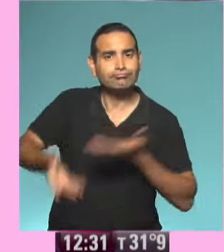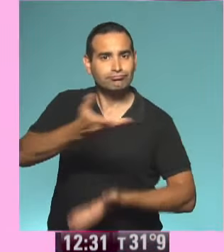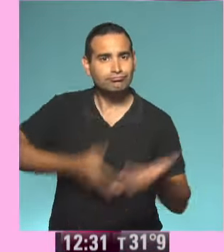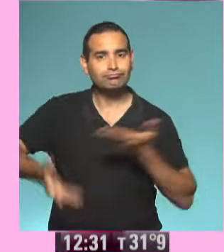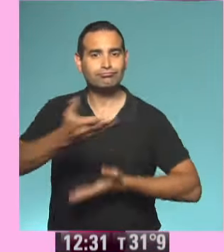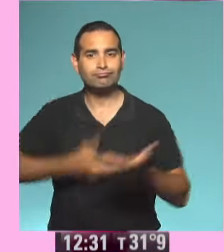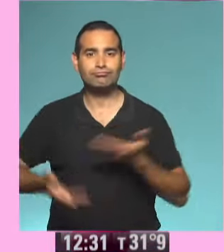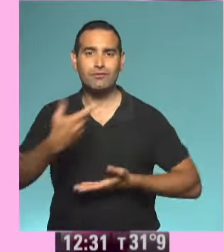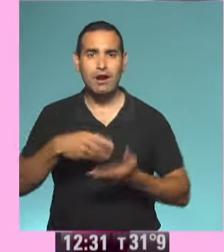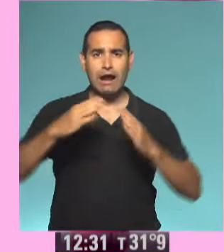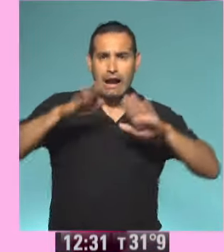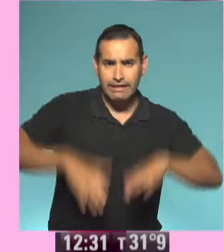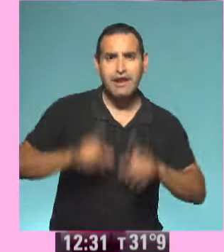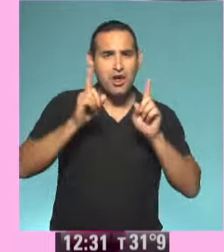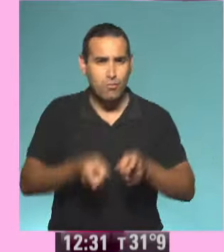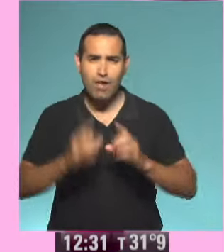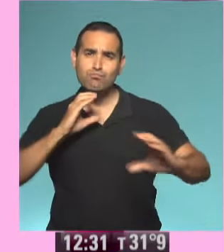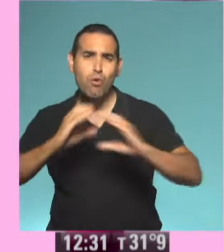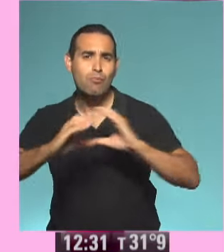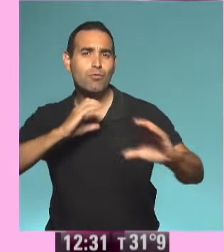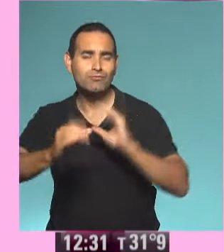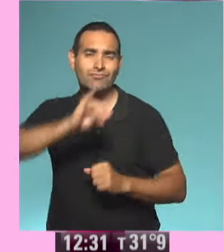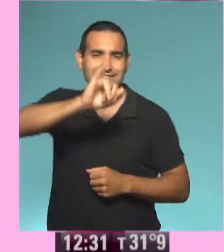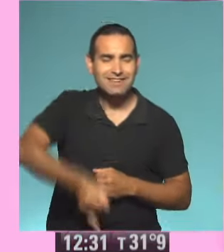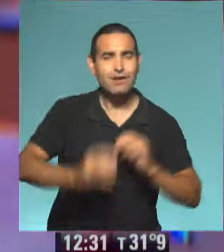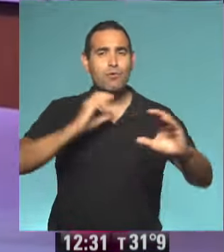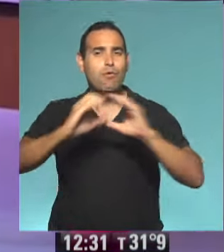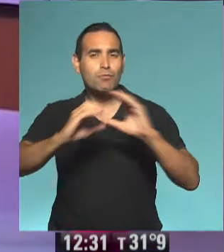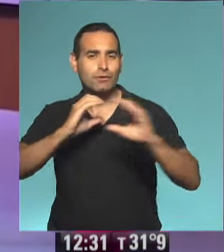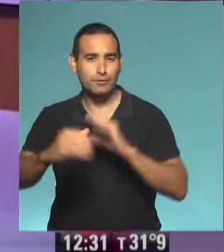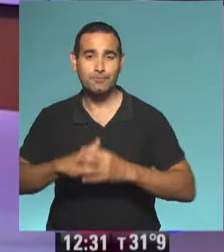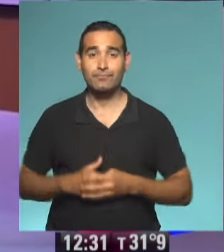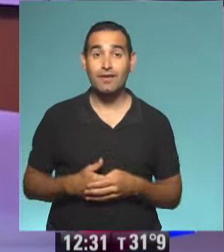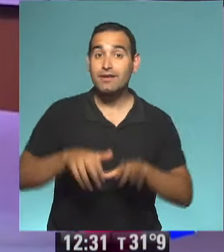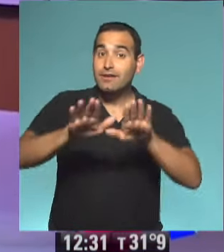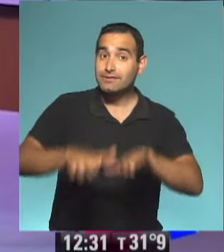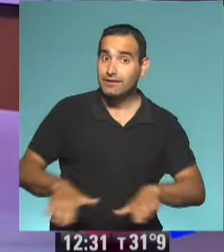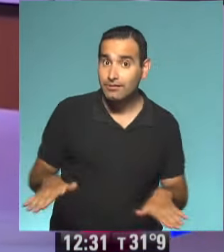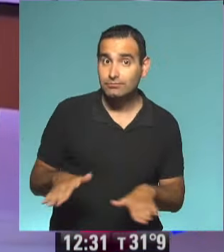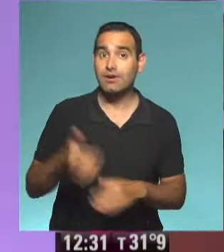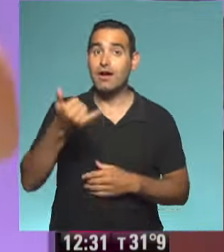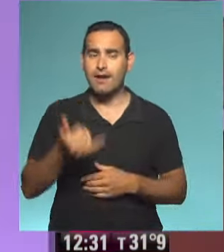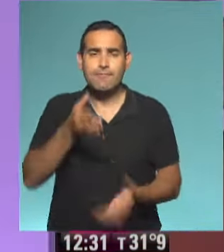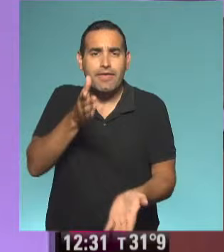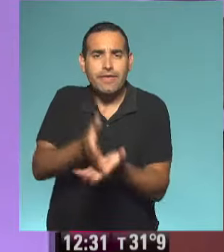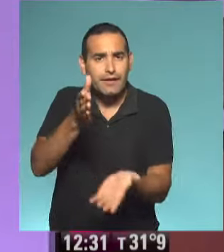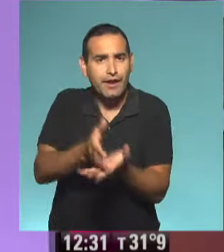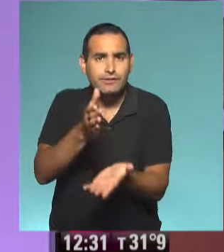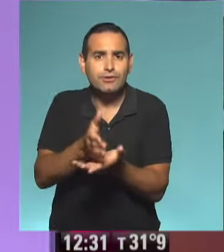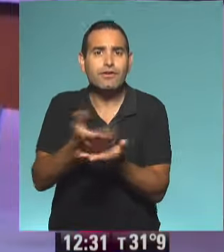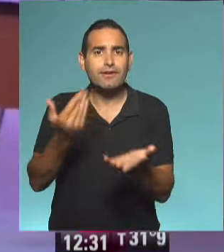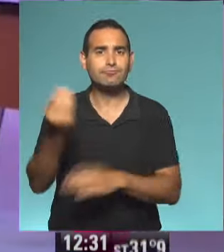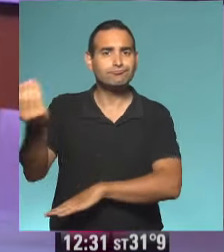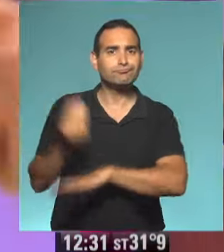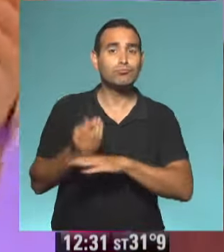en aislamiento hay comunicación, sí, hay comunicación. Chicas y chicos, tenemos el derecho a tener a la